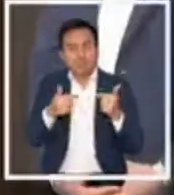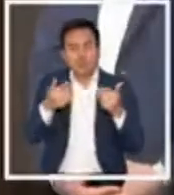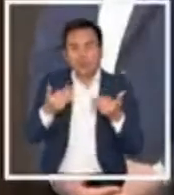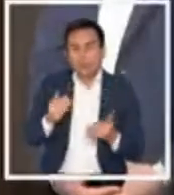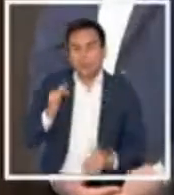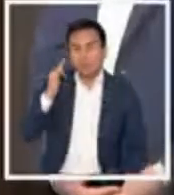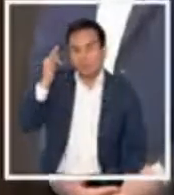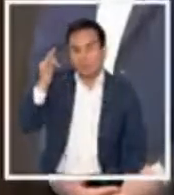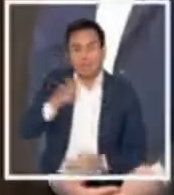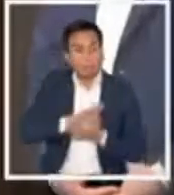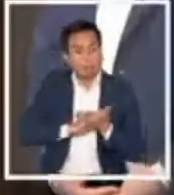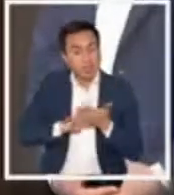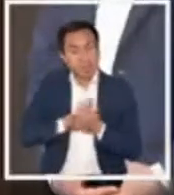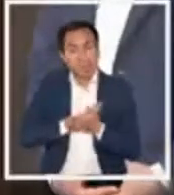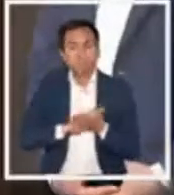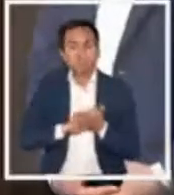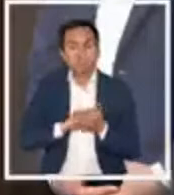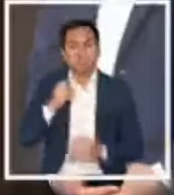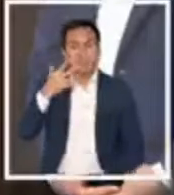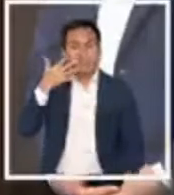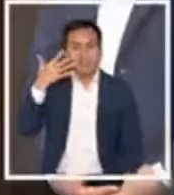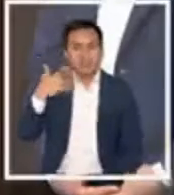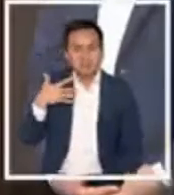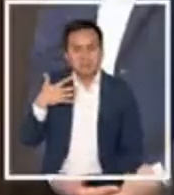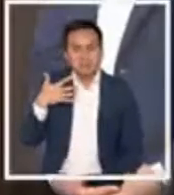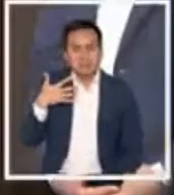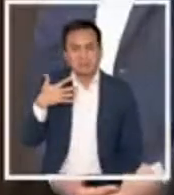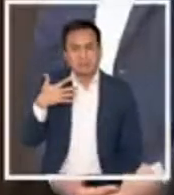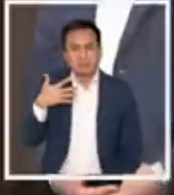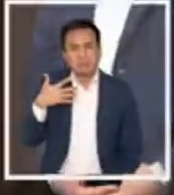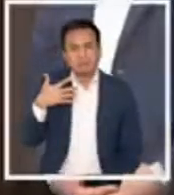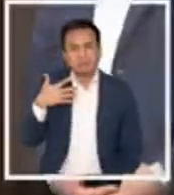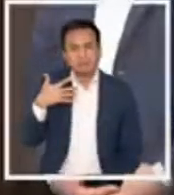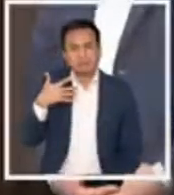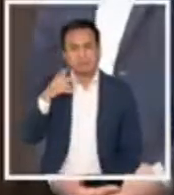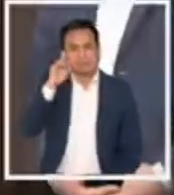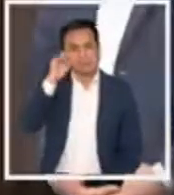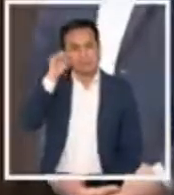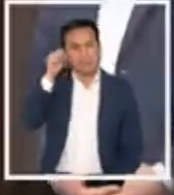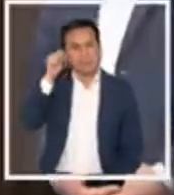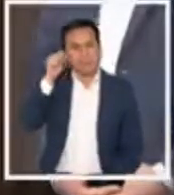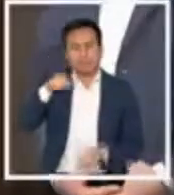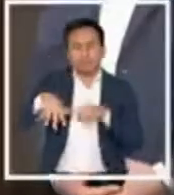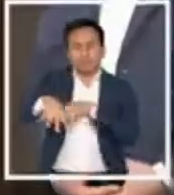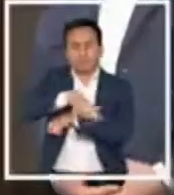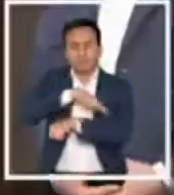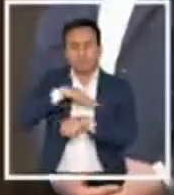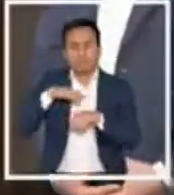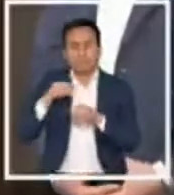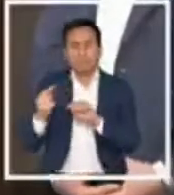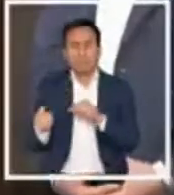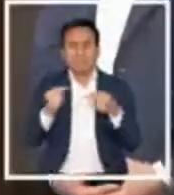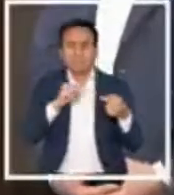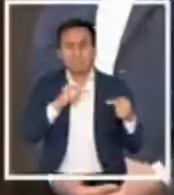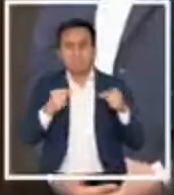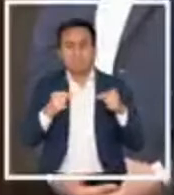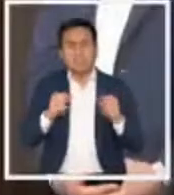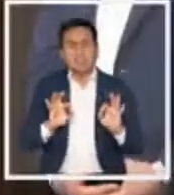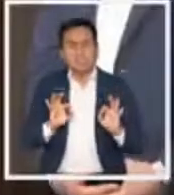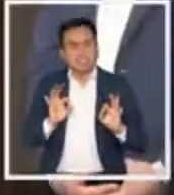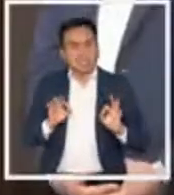mañana. Por ejemplo, la importancia de crear las condiciones para un debate